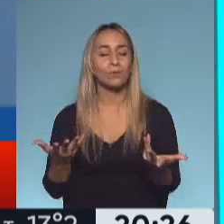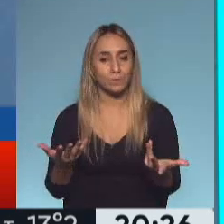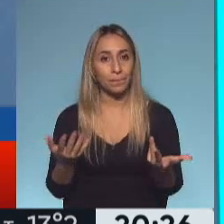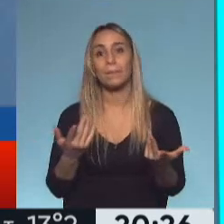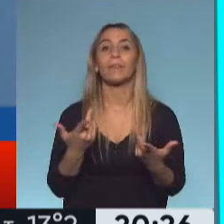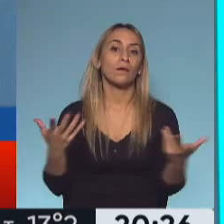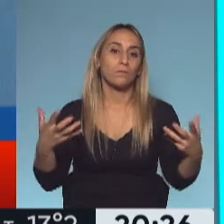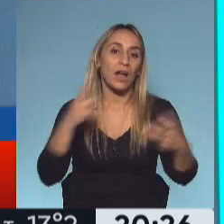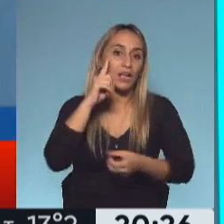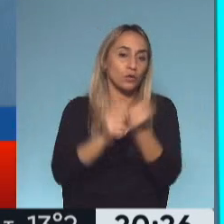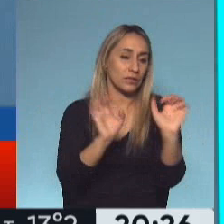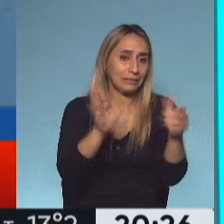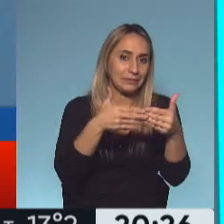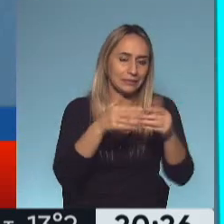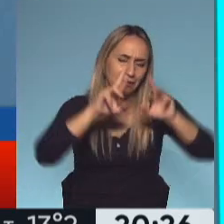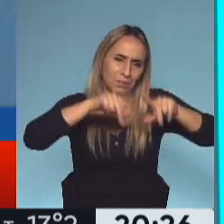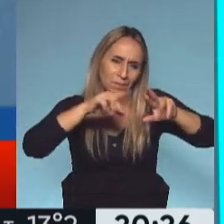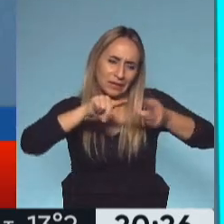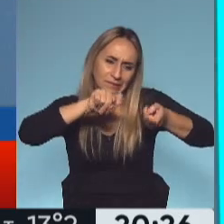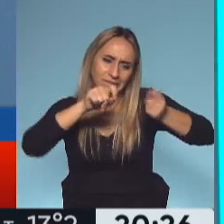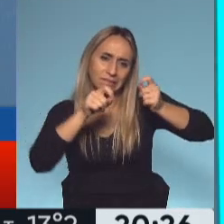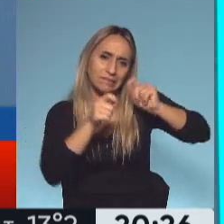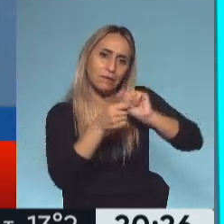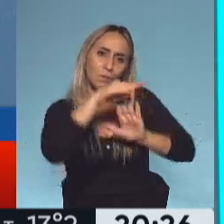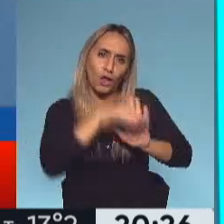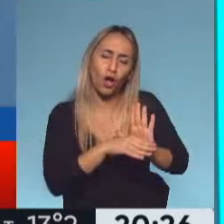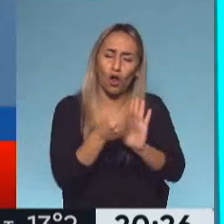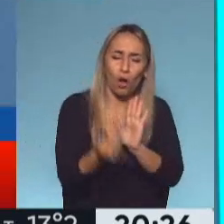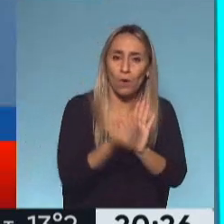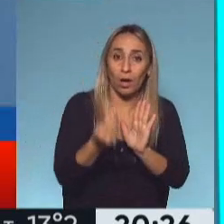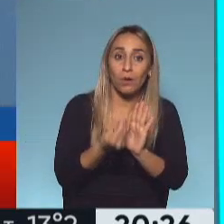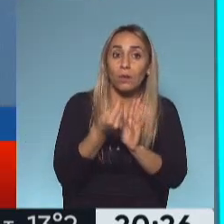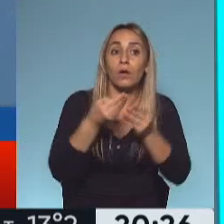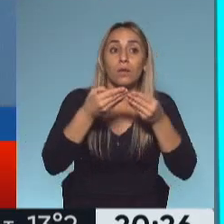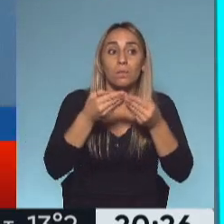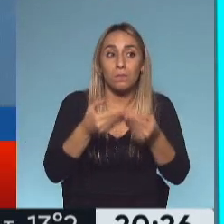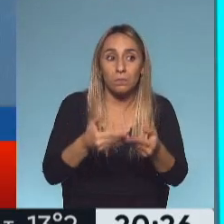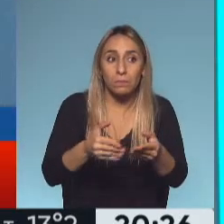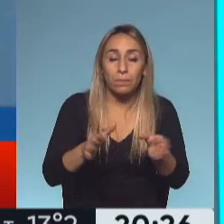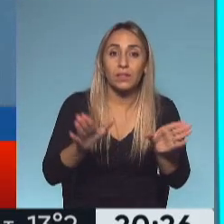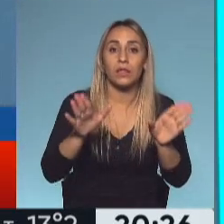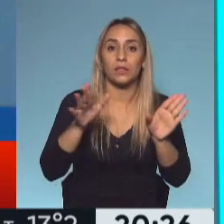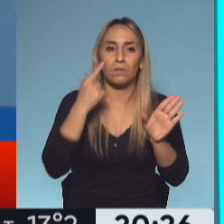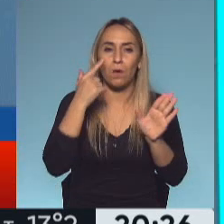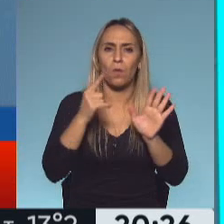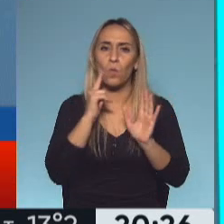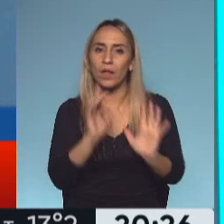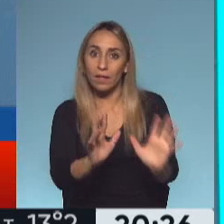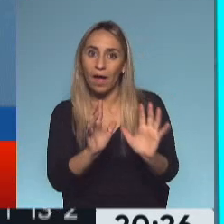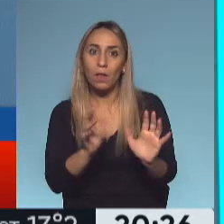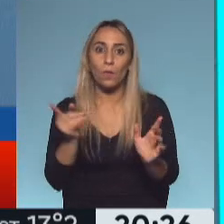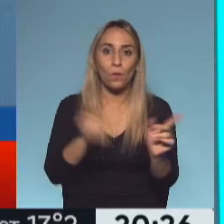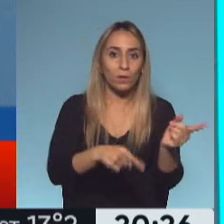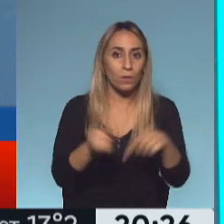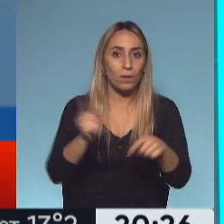readaptar los protocolos y eso permitió realmente que la industria vuelva a funcionar después con mucho cuidado. La verdad es que no ha habido prácticamente contagios dentro de la industria. La